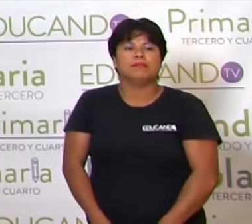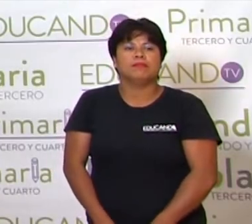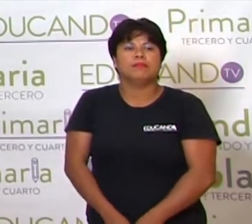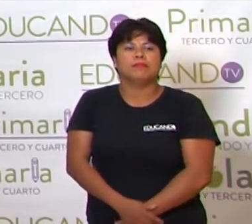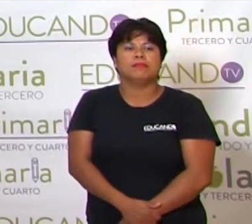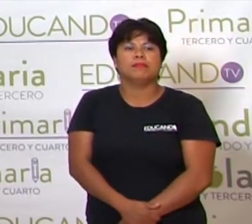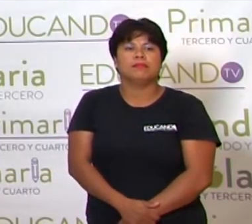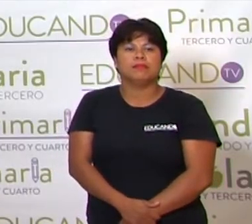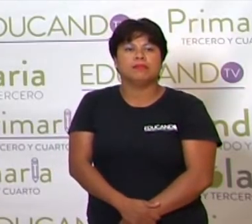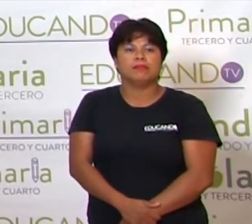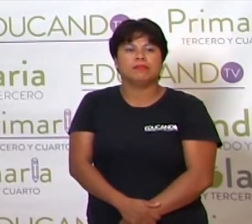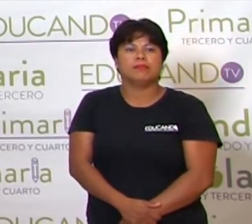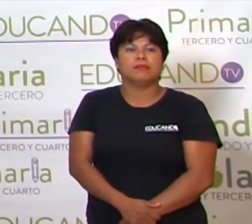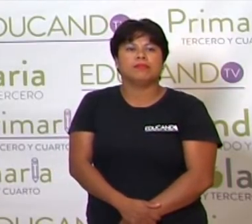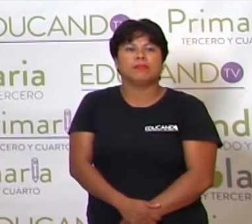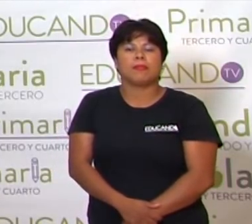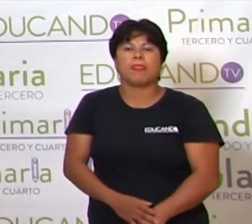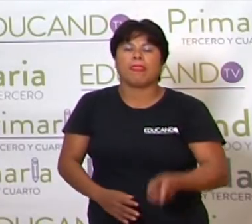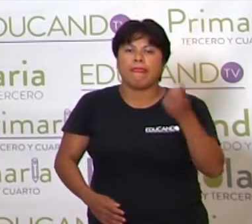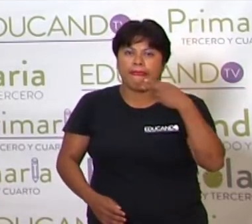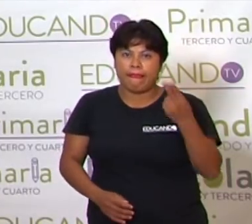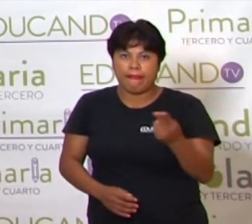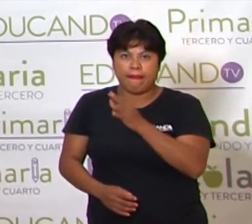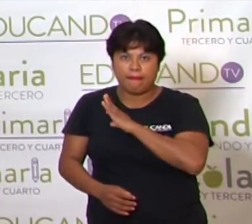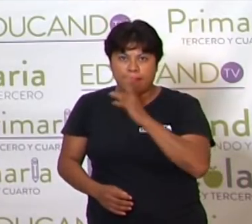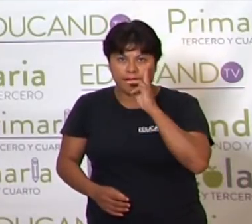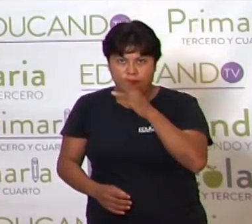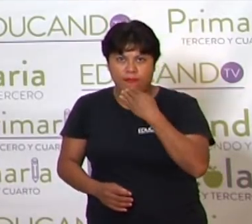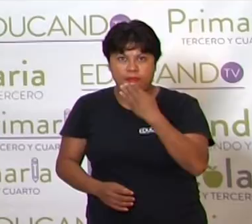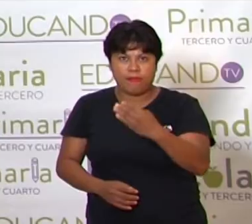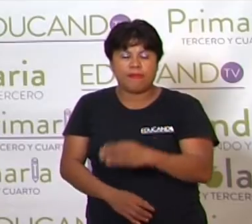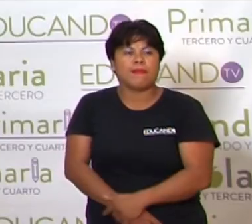La voy a colocar acá para que ustedes puedan verla bien.